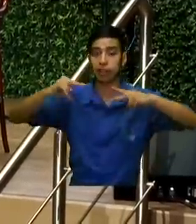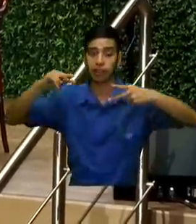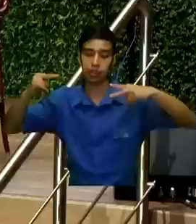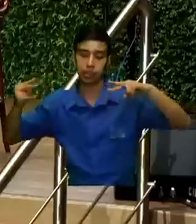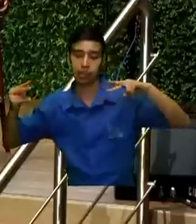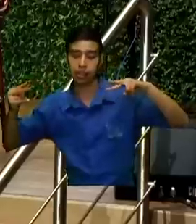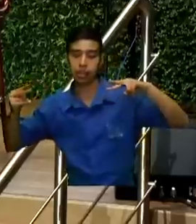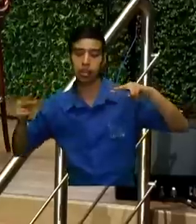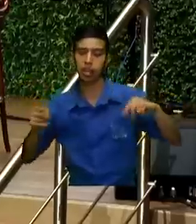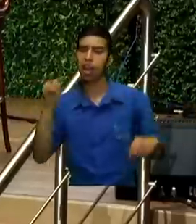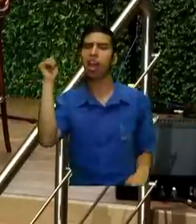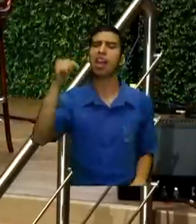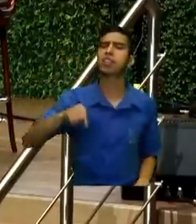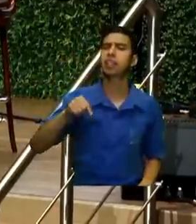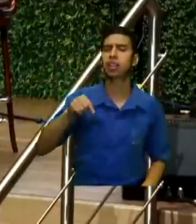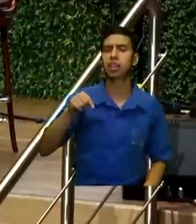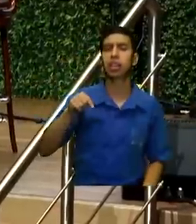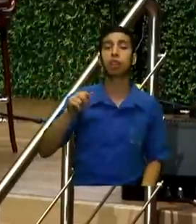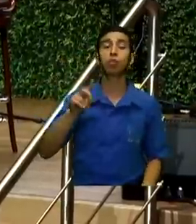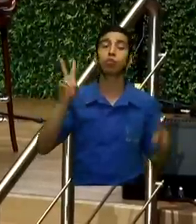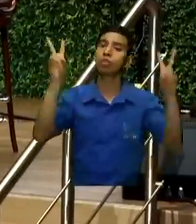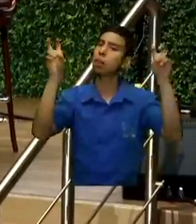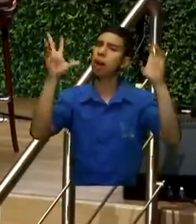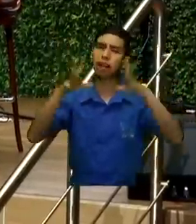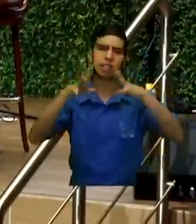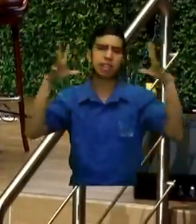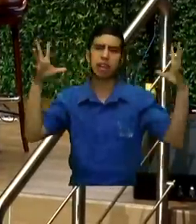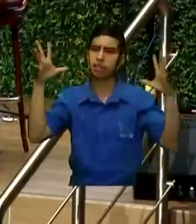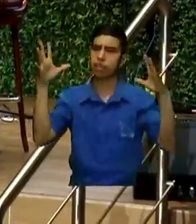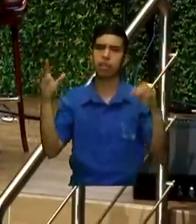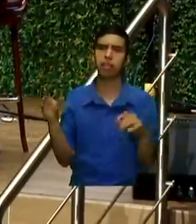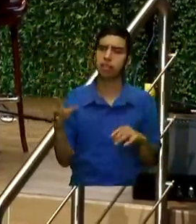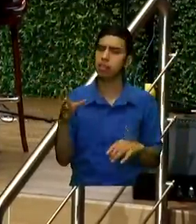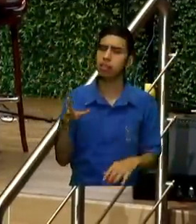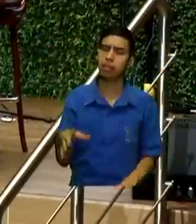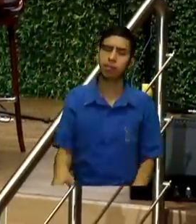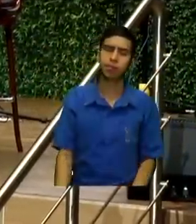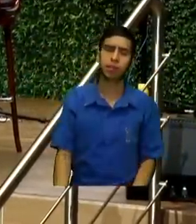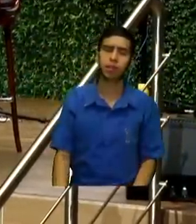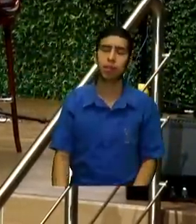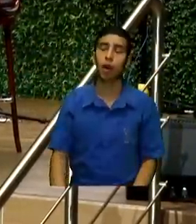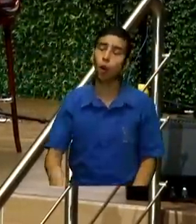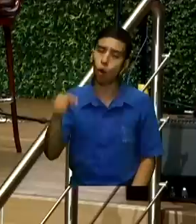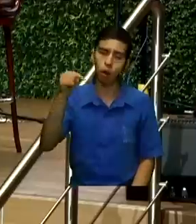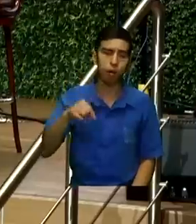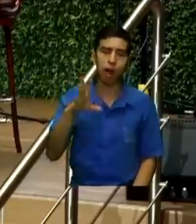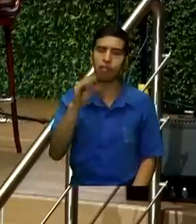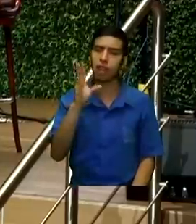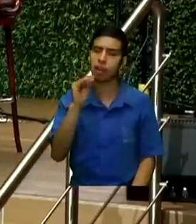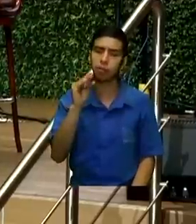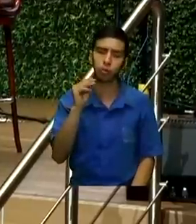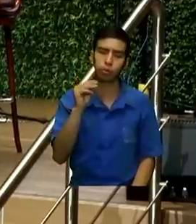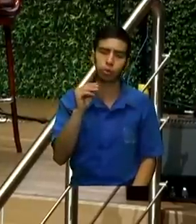amplio y mejor lo vamos a tratar posteriormente. Quizá hoy, pero o no sé cuándo.